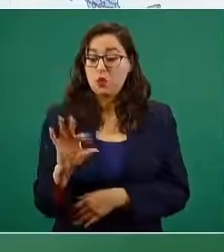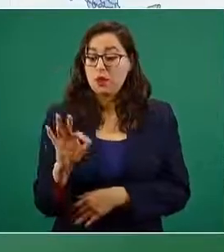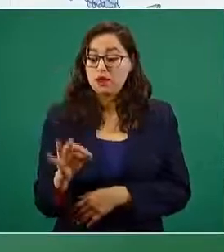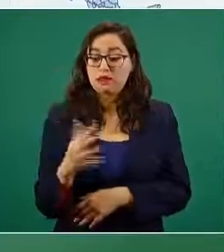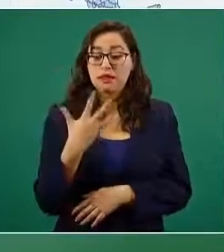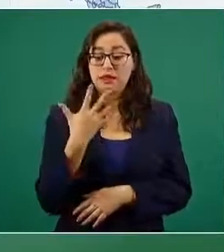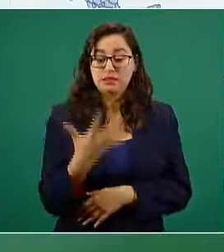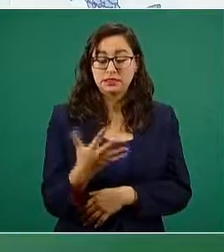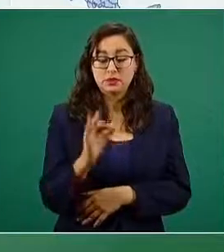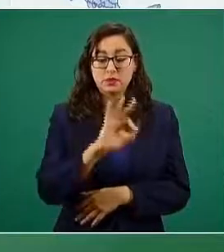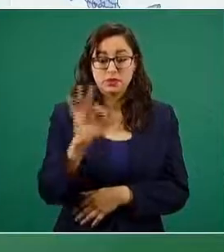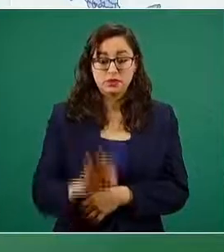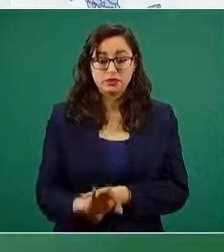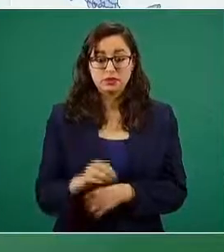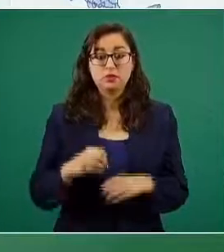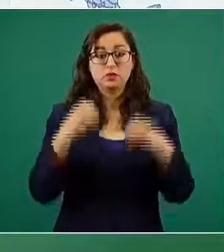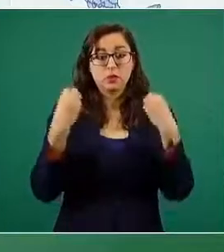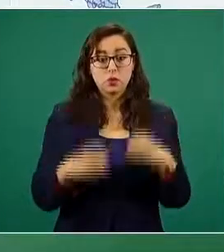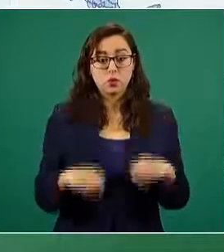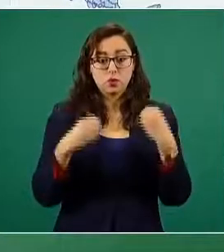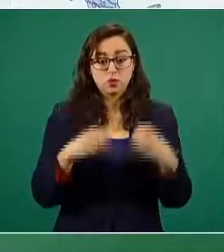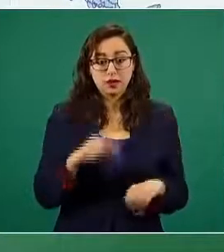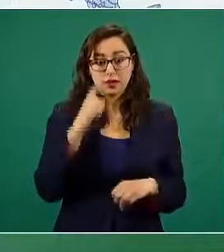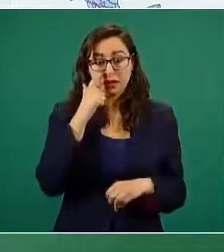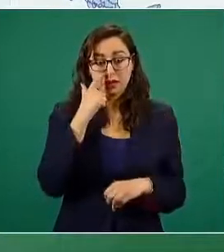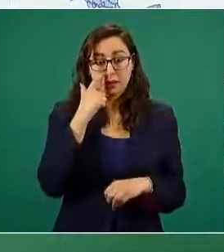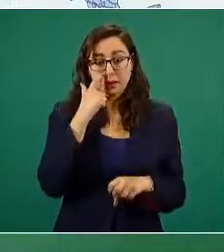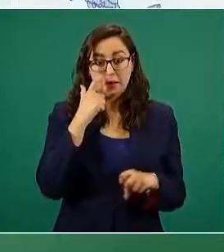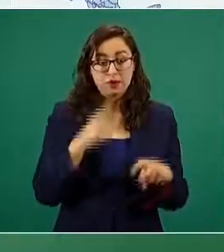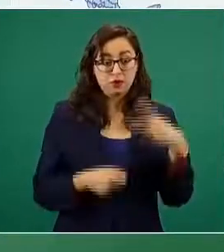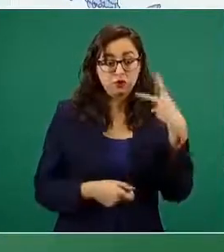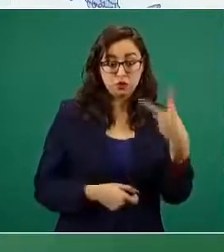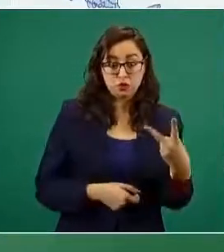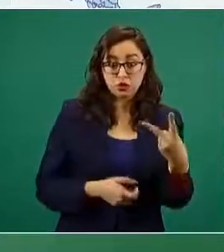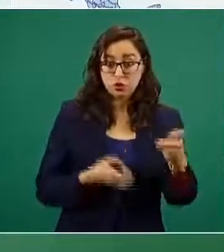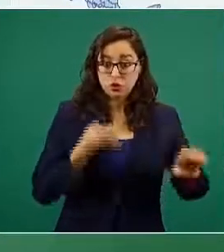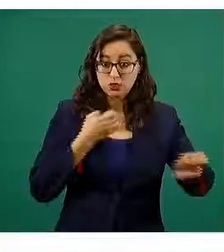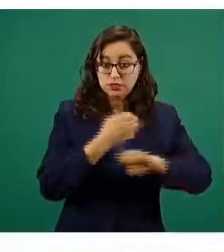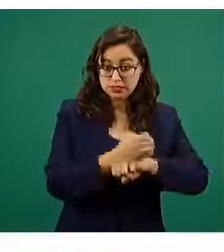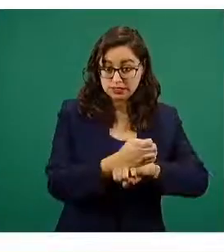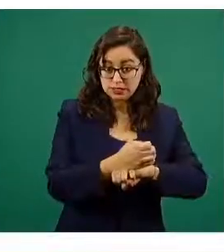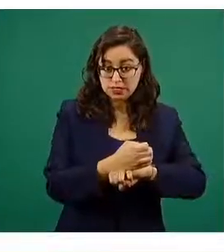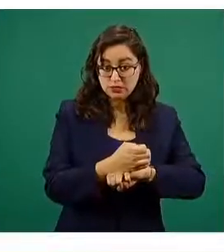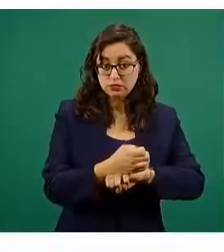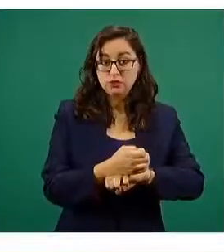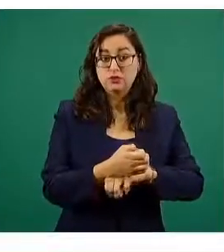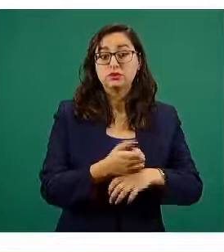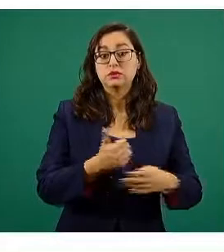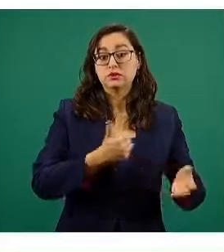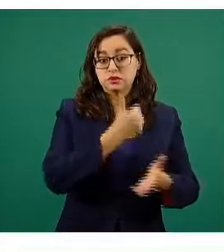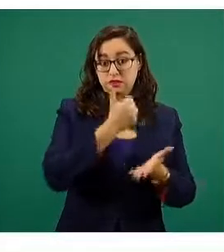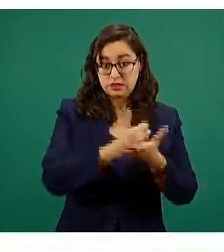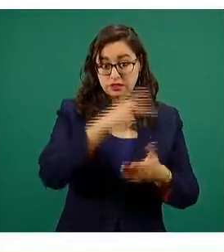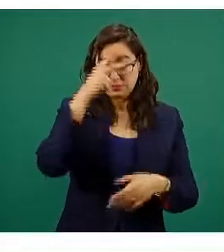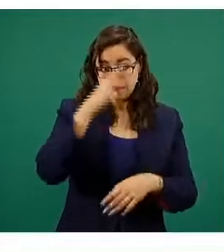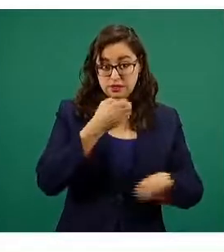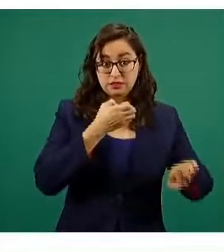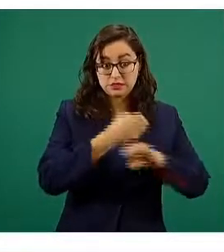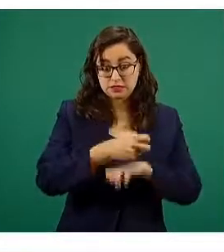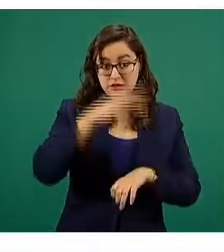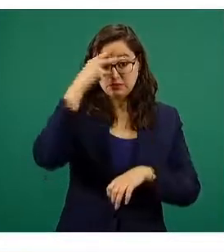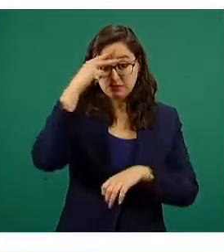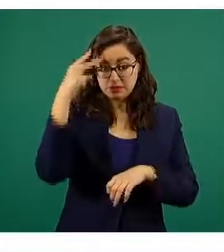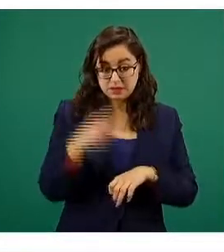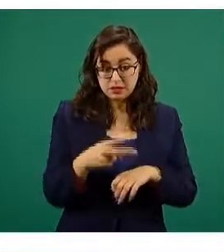momento ocupadas en promedio. Solo 2 entidades federativas, el Valle de México, la Ciudad de México, la zona conurbada del